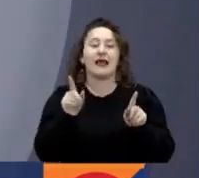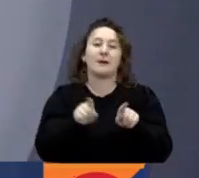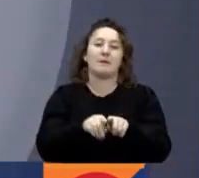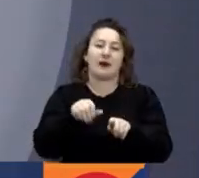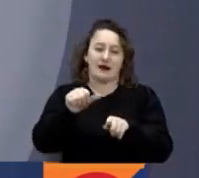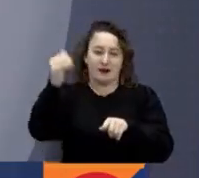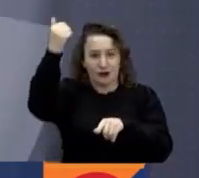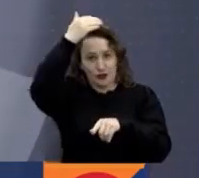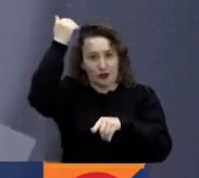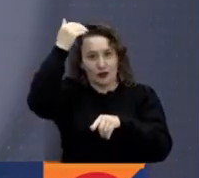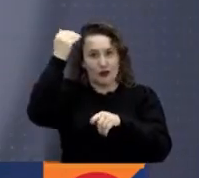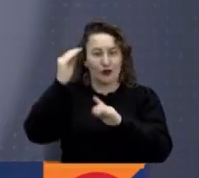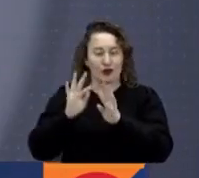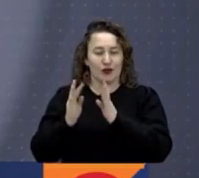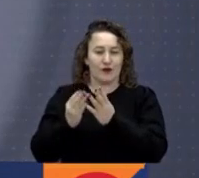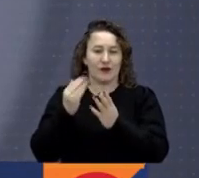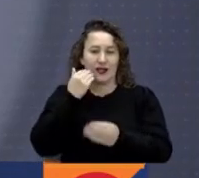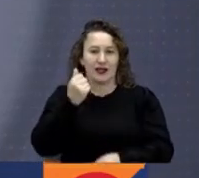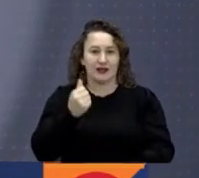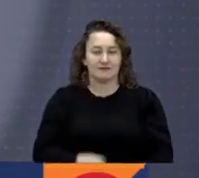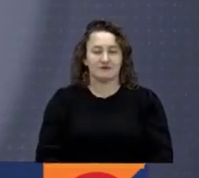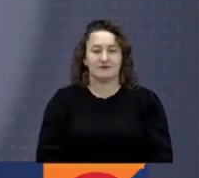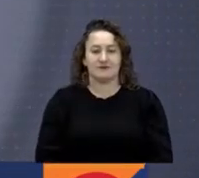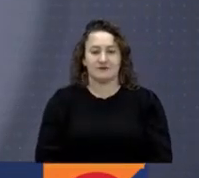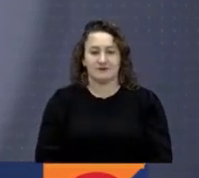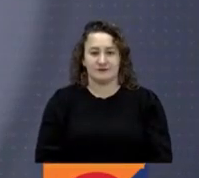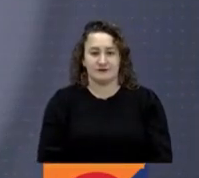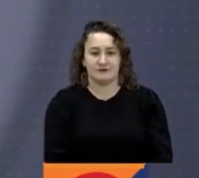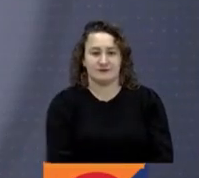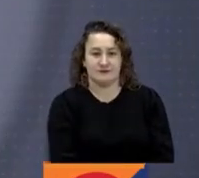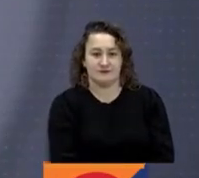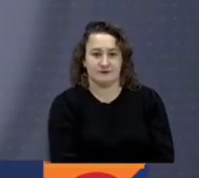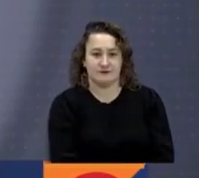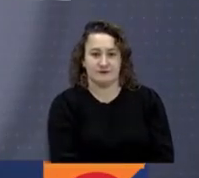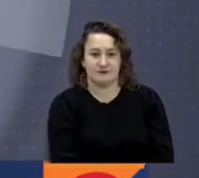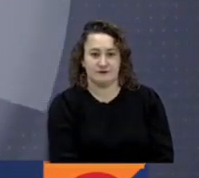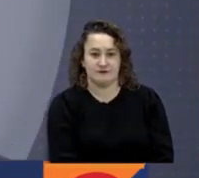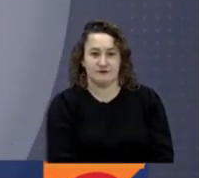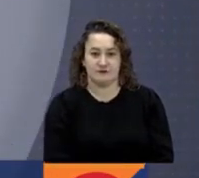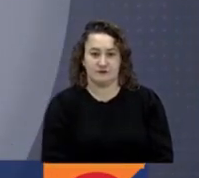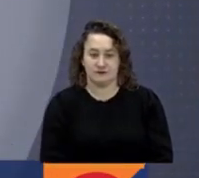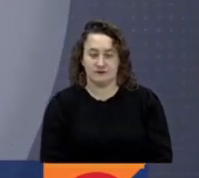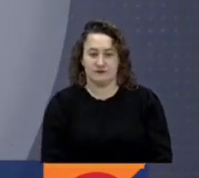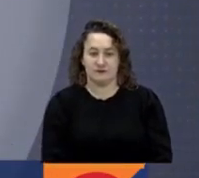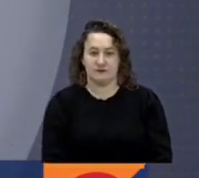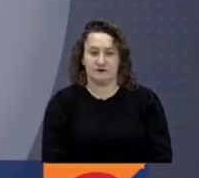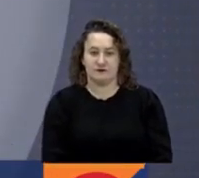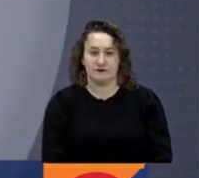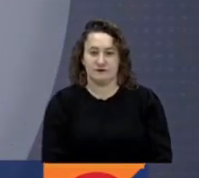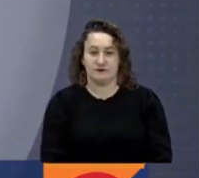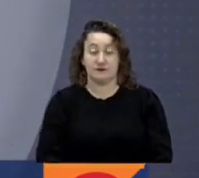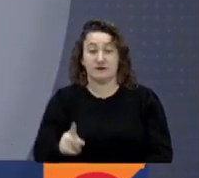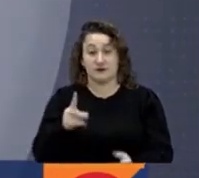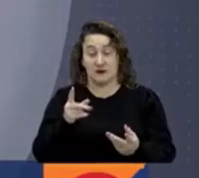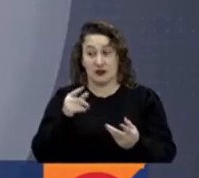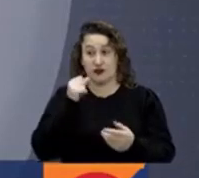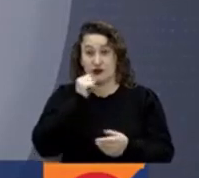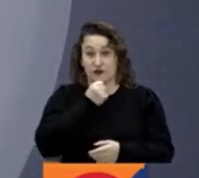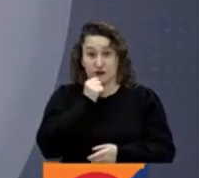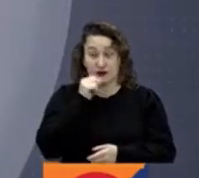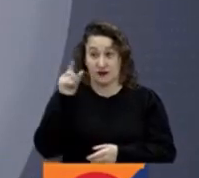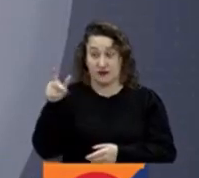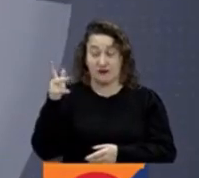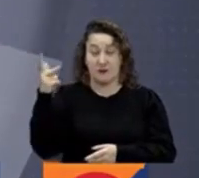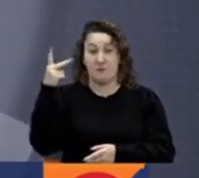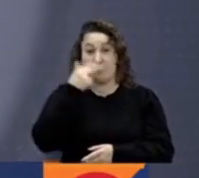Córdoba. Y quien ha tenido que sufrir la traición de sus supuestos compañeros de bancada del